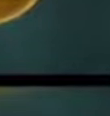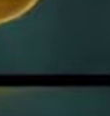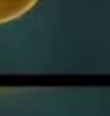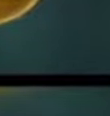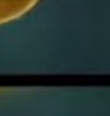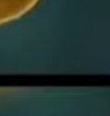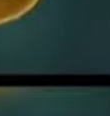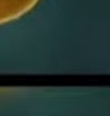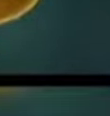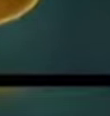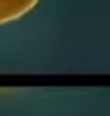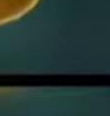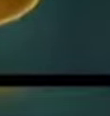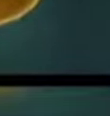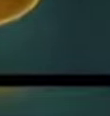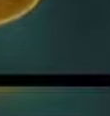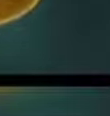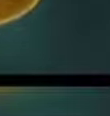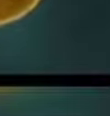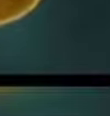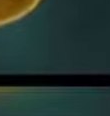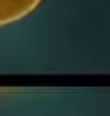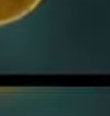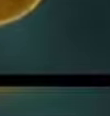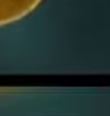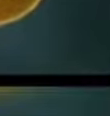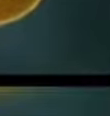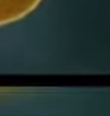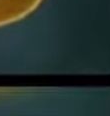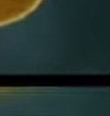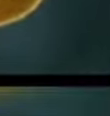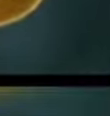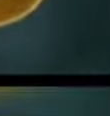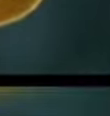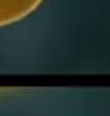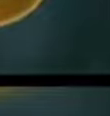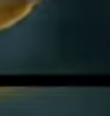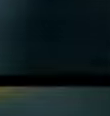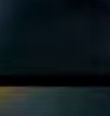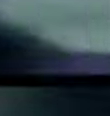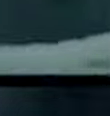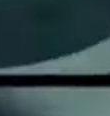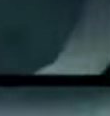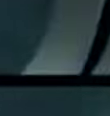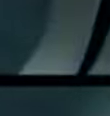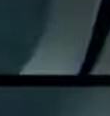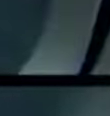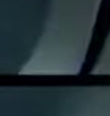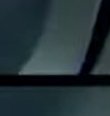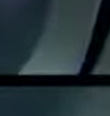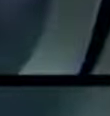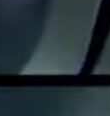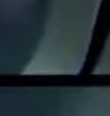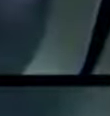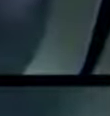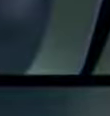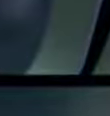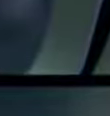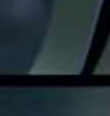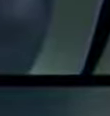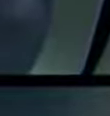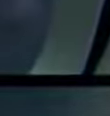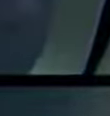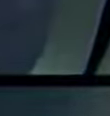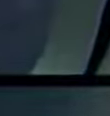organelas. En las mitocondrias se produce la respiración celular. Los ribosomas pueden estar libres